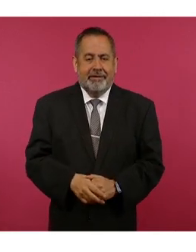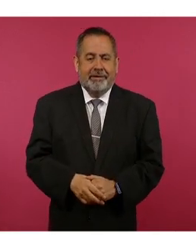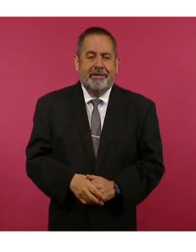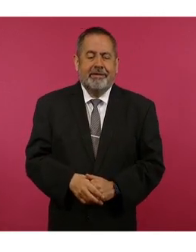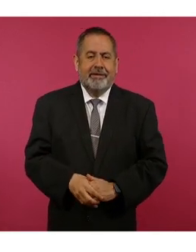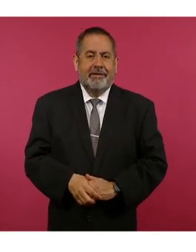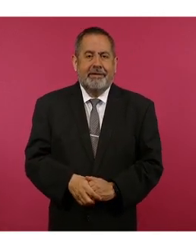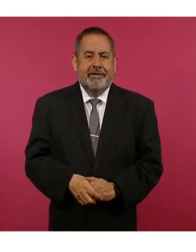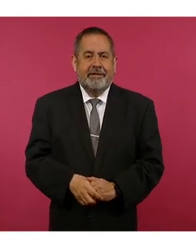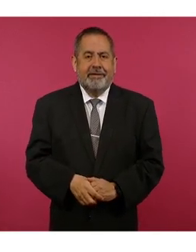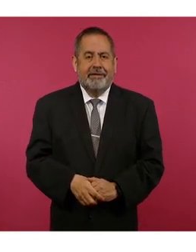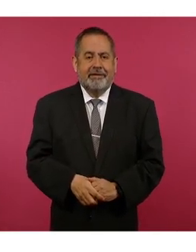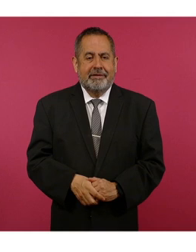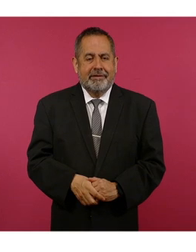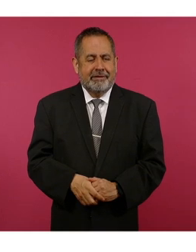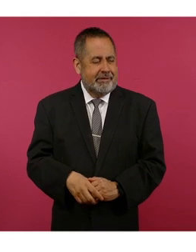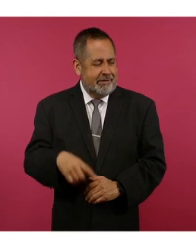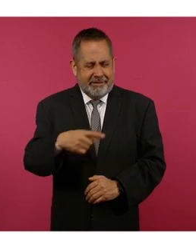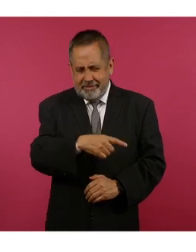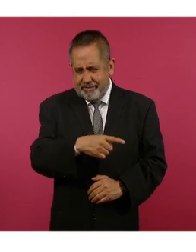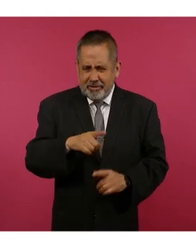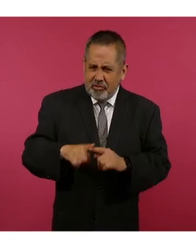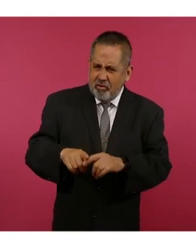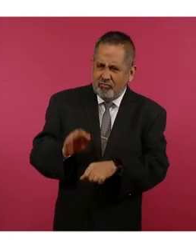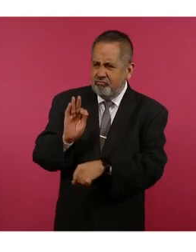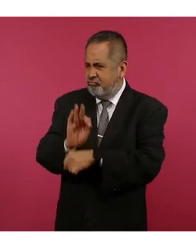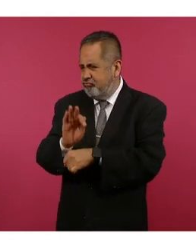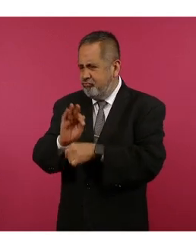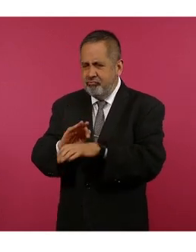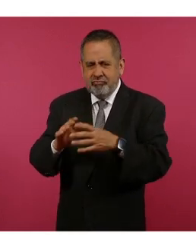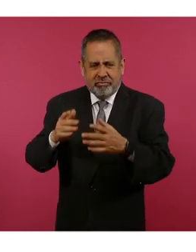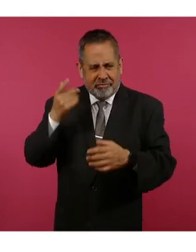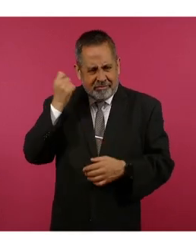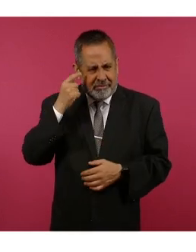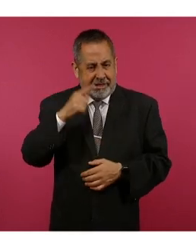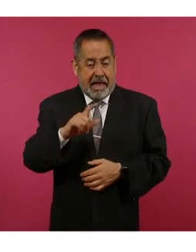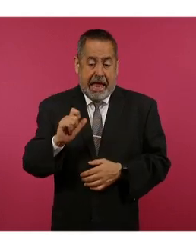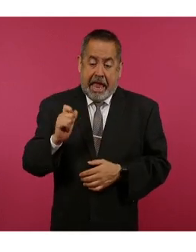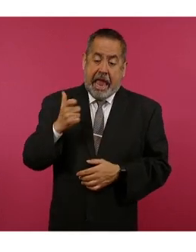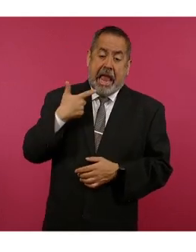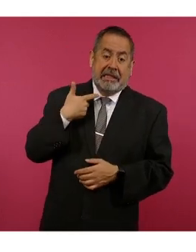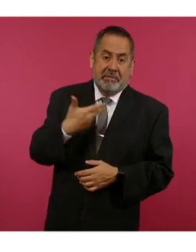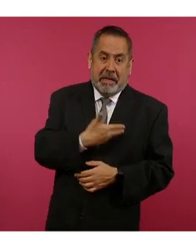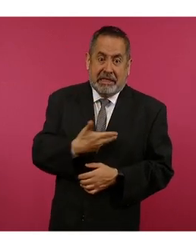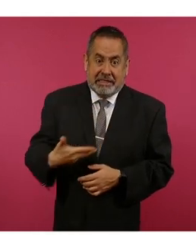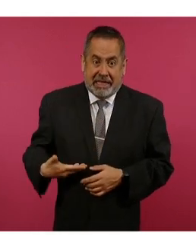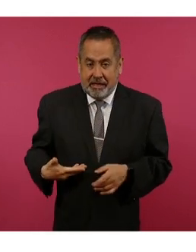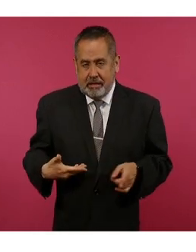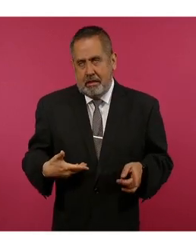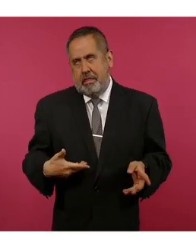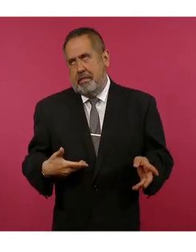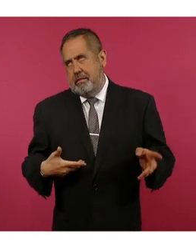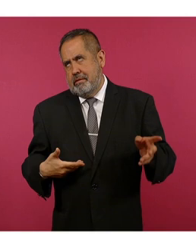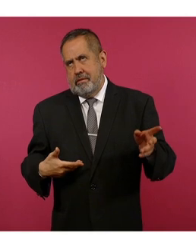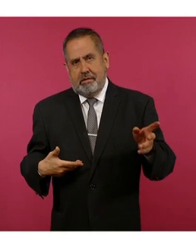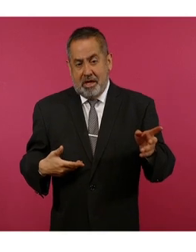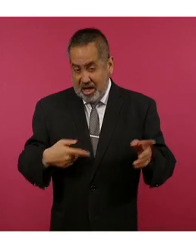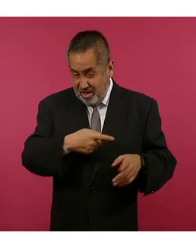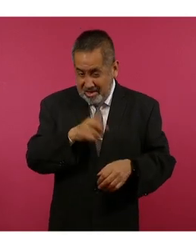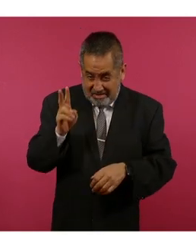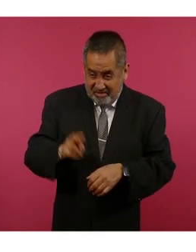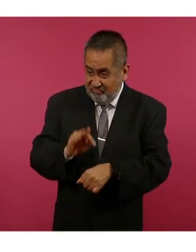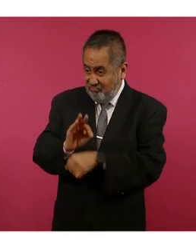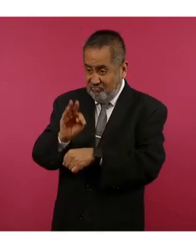defensor de las pensiones era el expresidente de